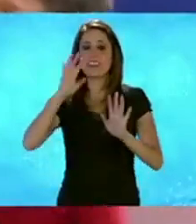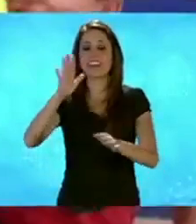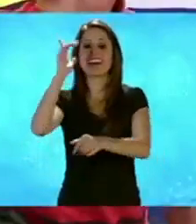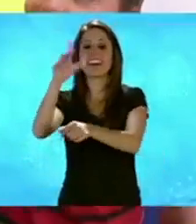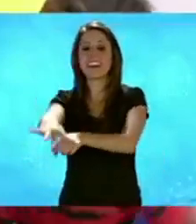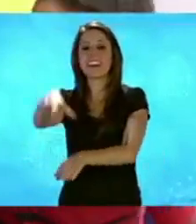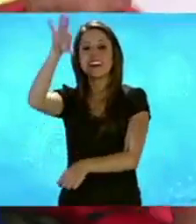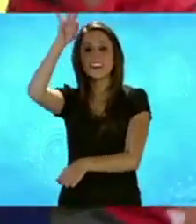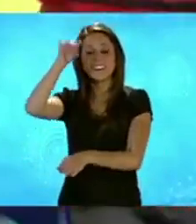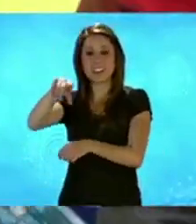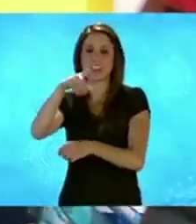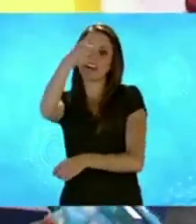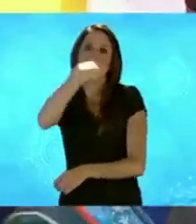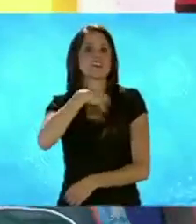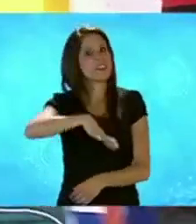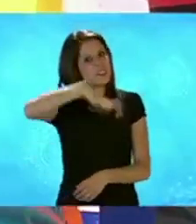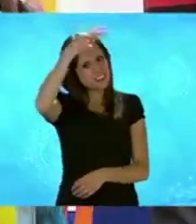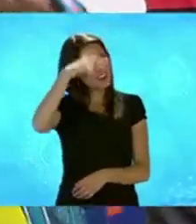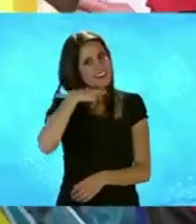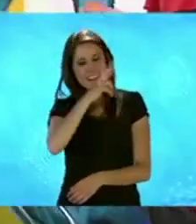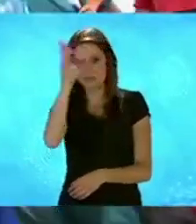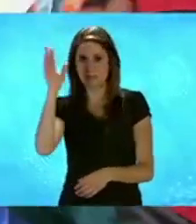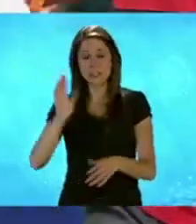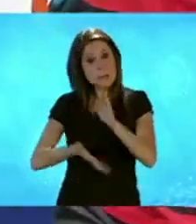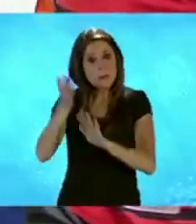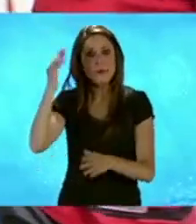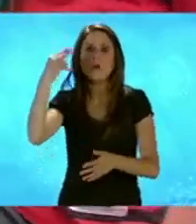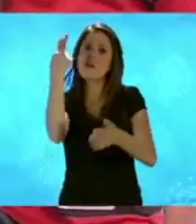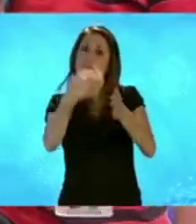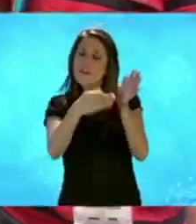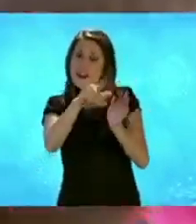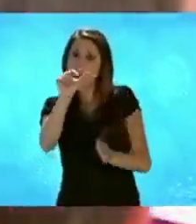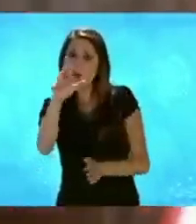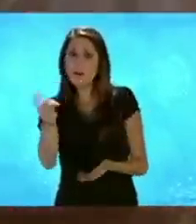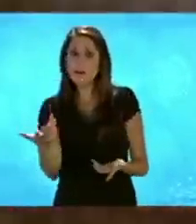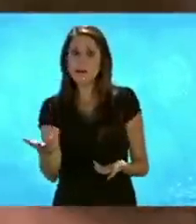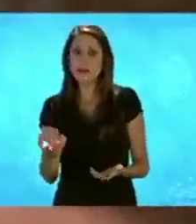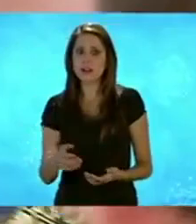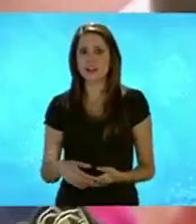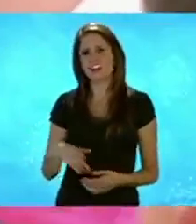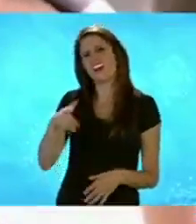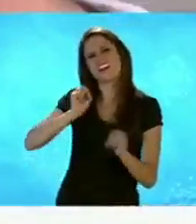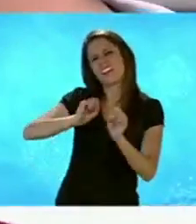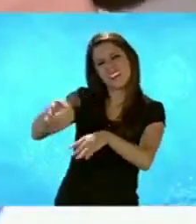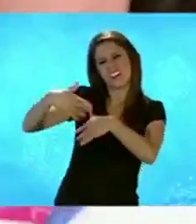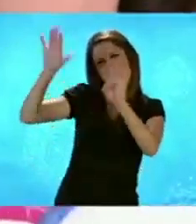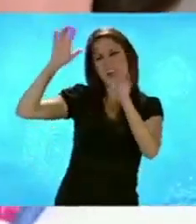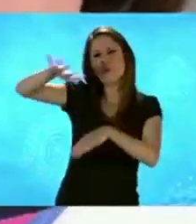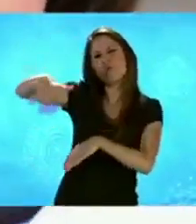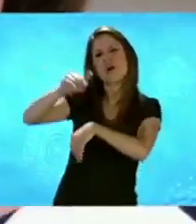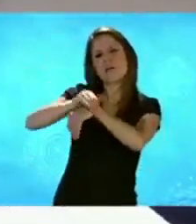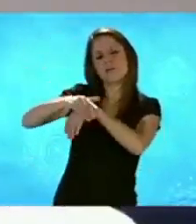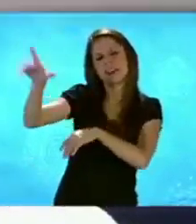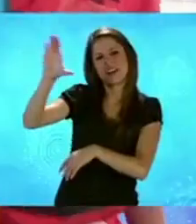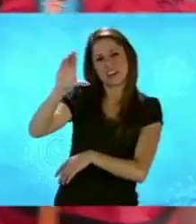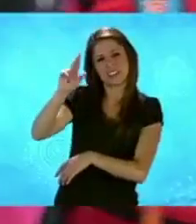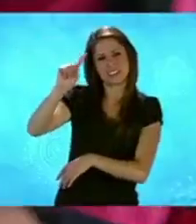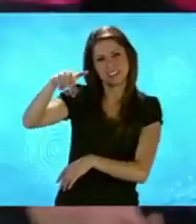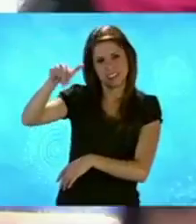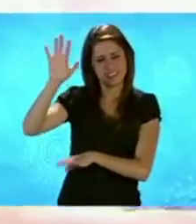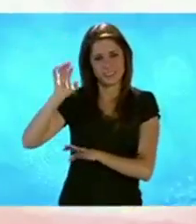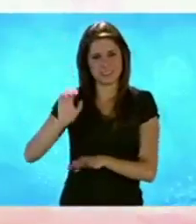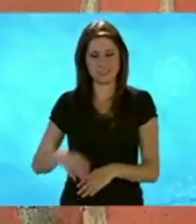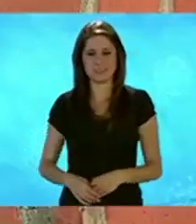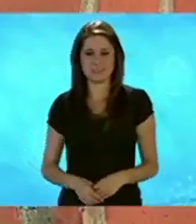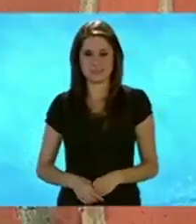Ah, me encontraste muy rápido, Alex. Ya vámonos. Pero falta Laura. Déjala, que la busque su amiga Cristina. Bueno,